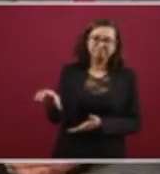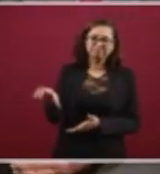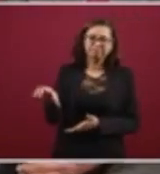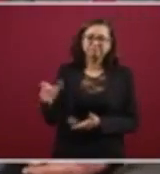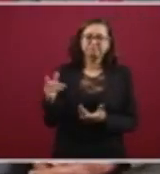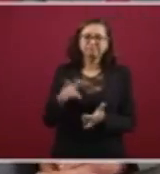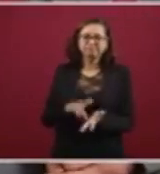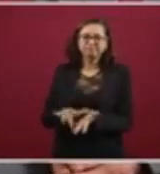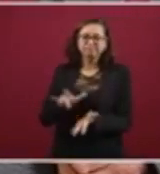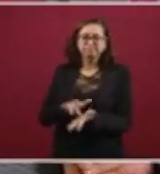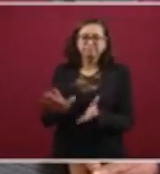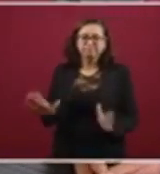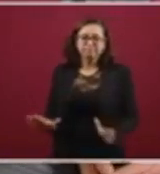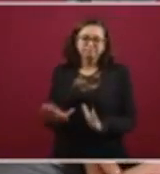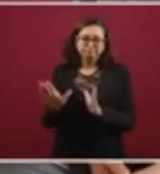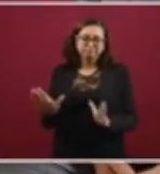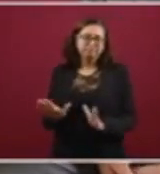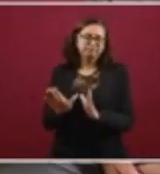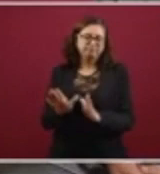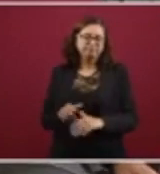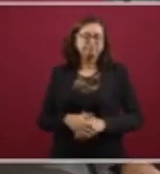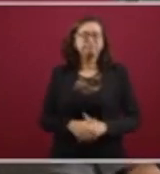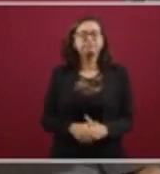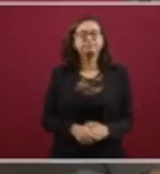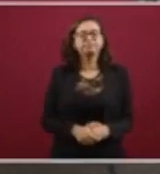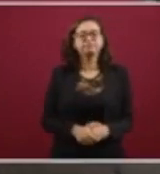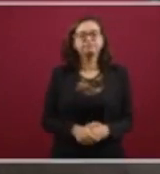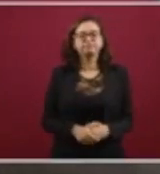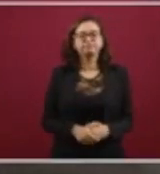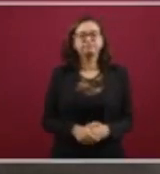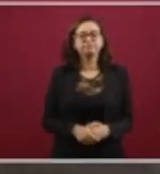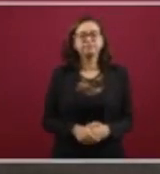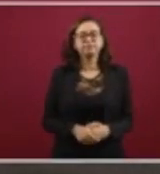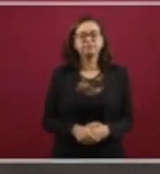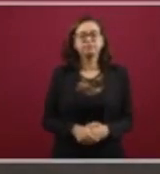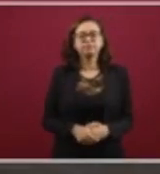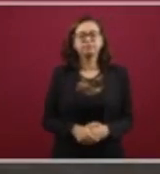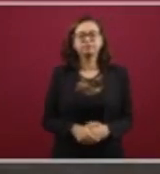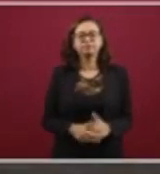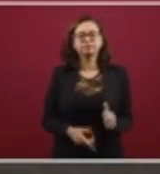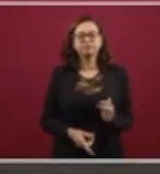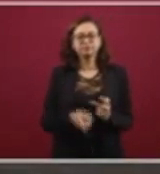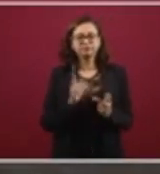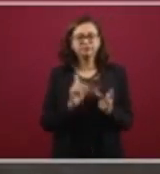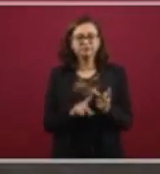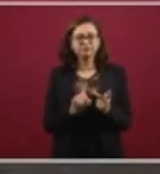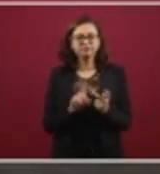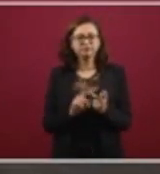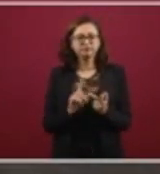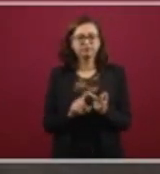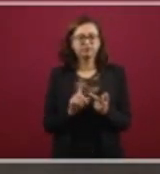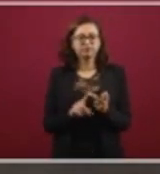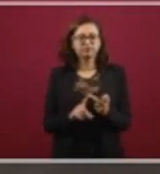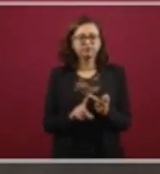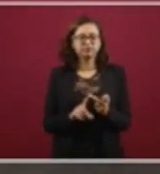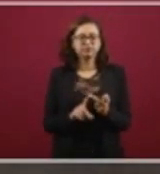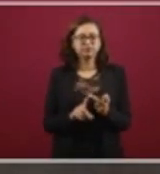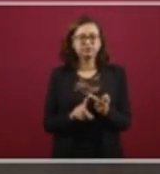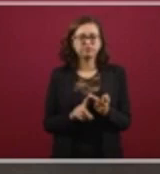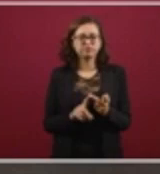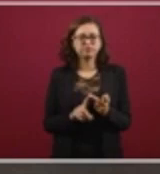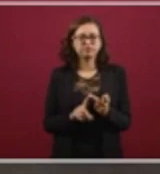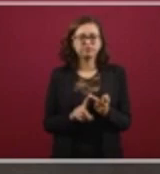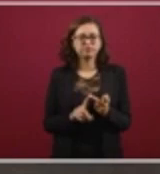los deportistas. Lo segundo que vamos a tratar es que es el Día de